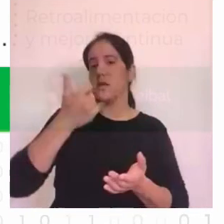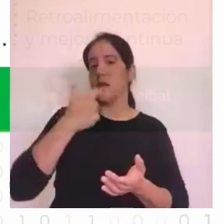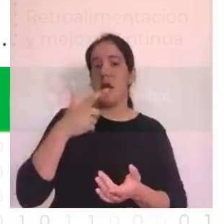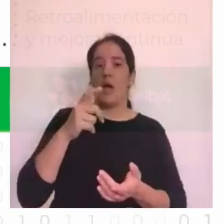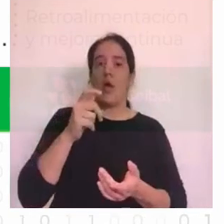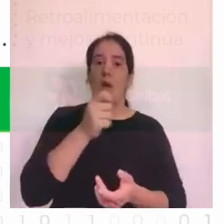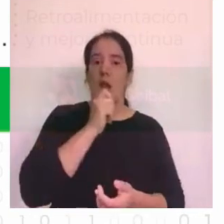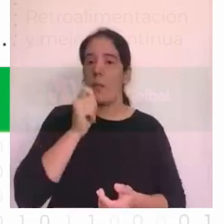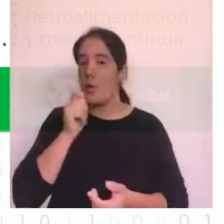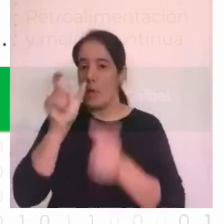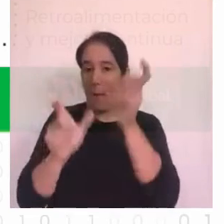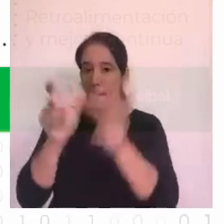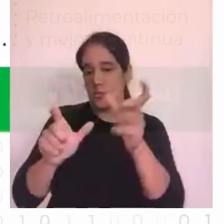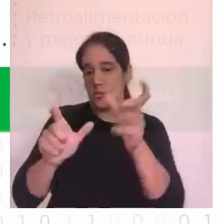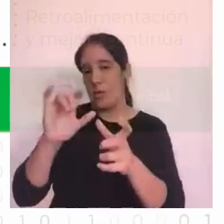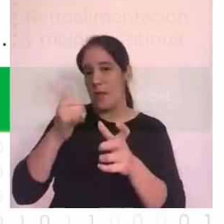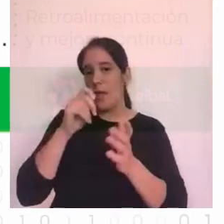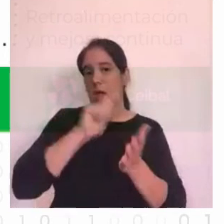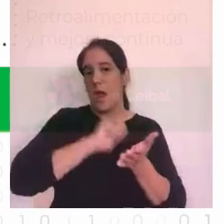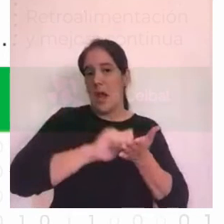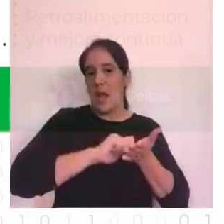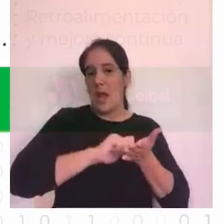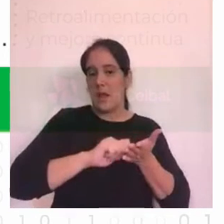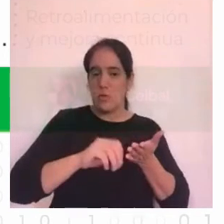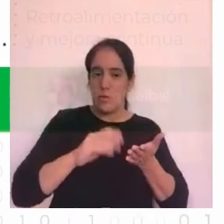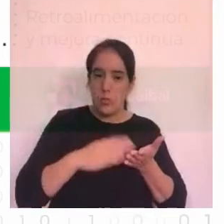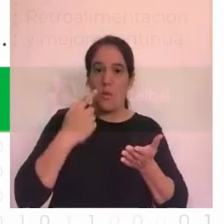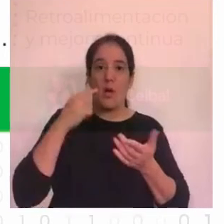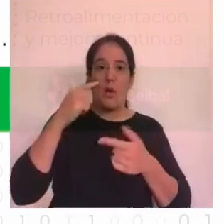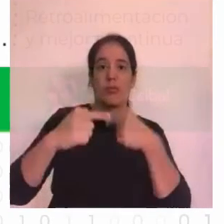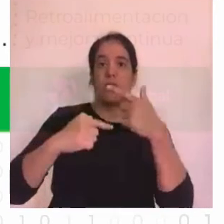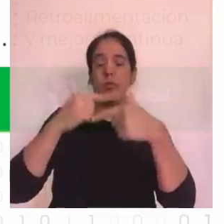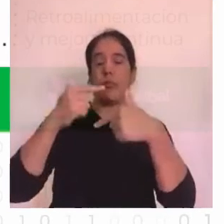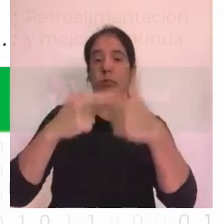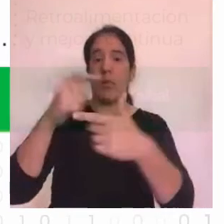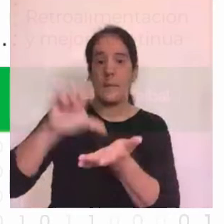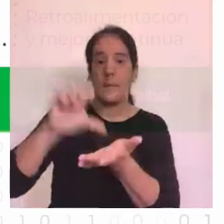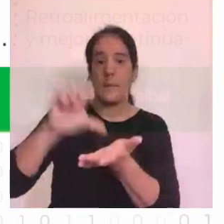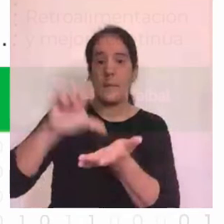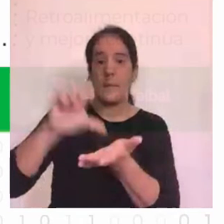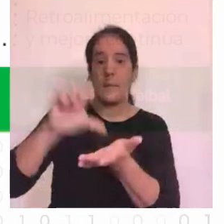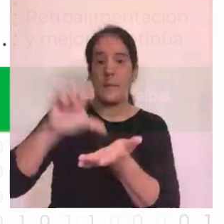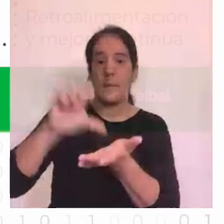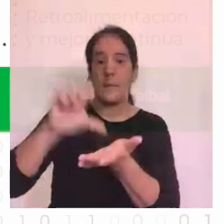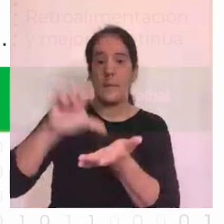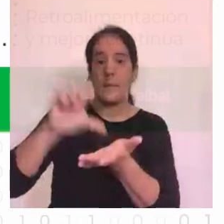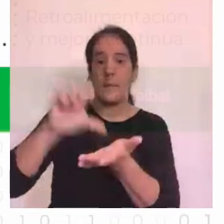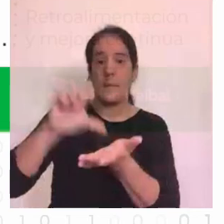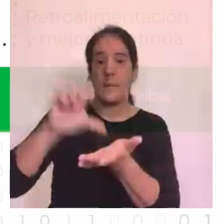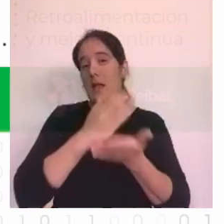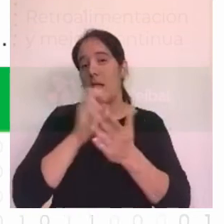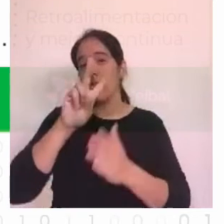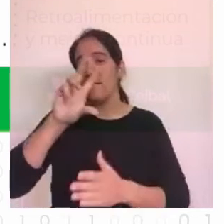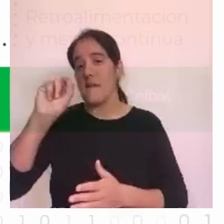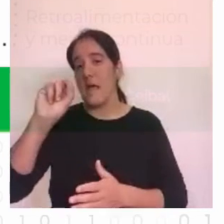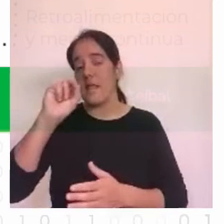registros, la trayectoria que realizaron para lograrlo les llevó entre 6 años y 20 años. O sea que son